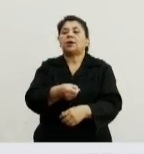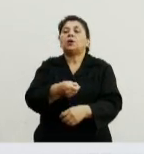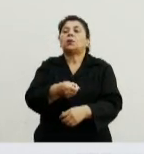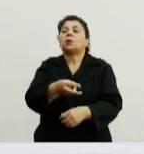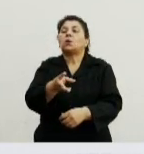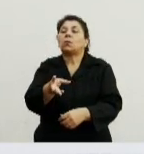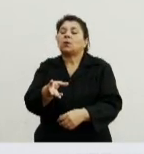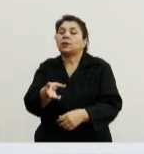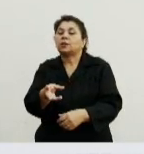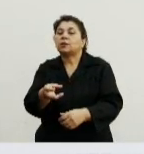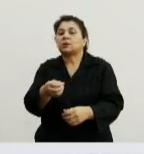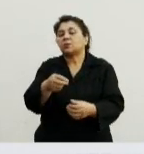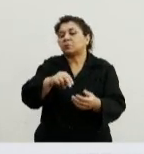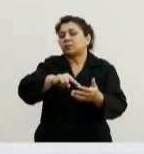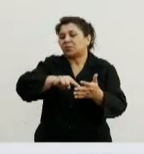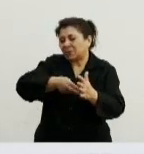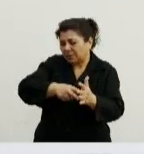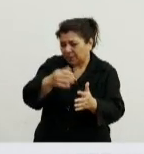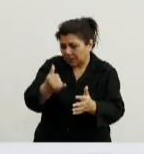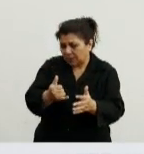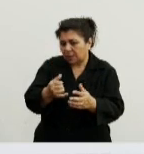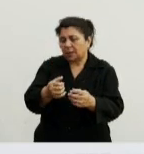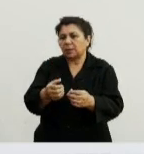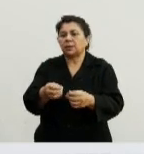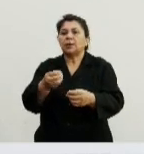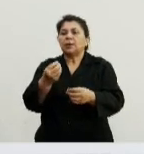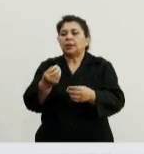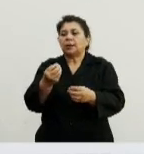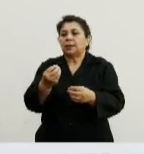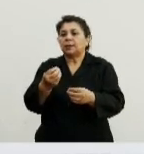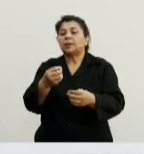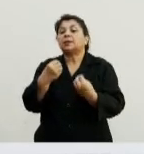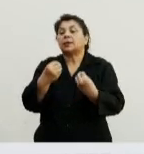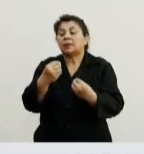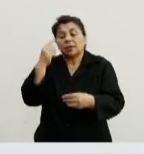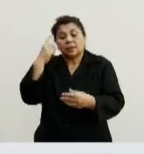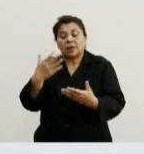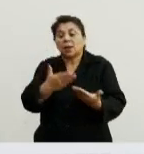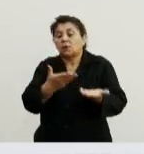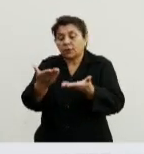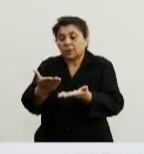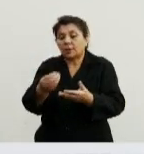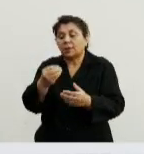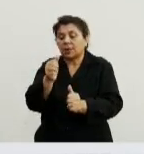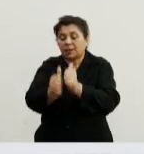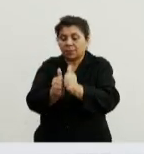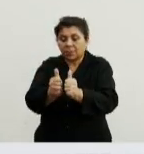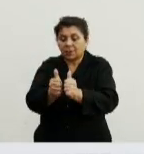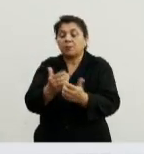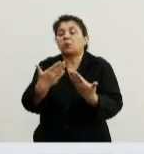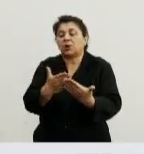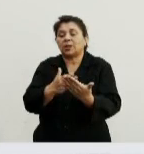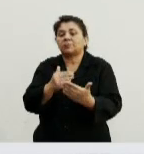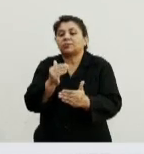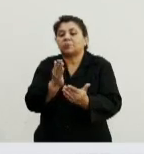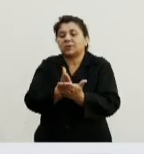inconvenientes que están teniendo y qué es lo que se está proponiendo para que la empresa pueda continuar trabajando